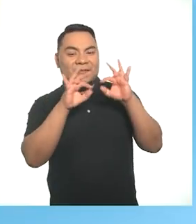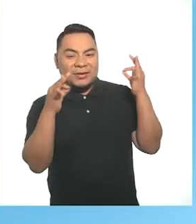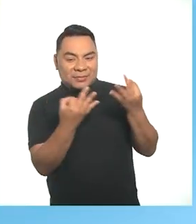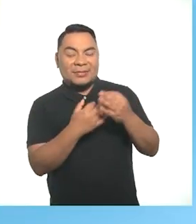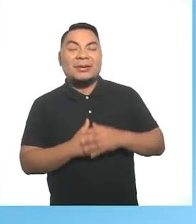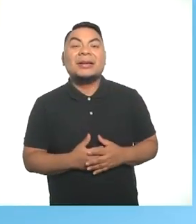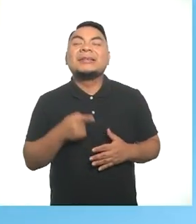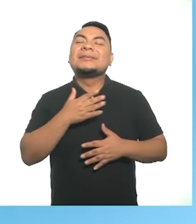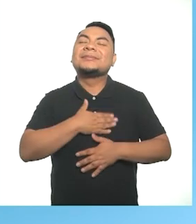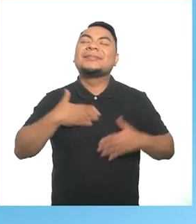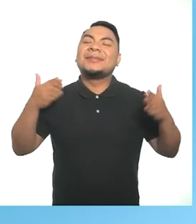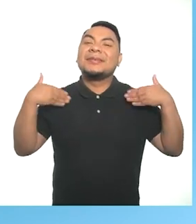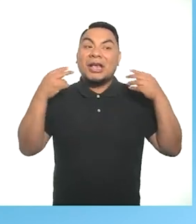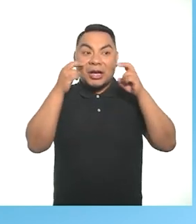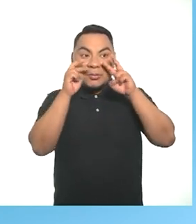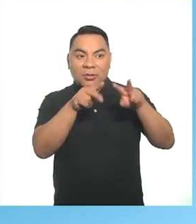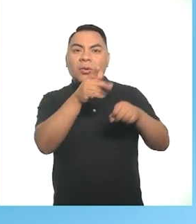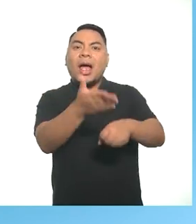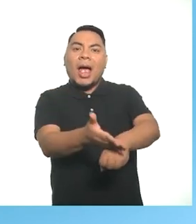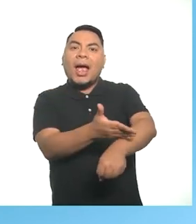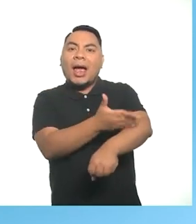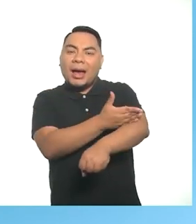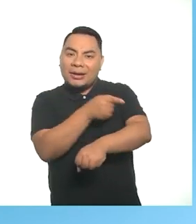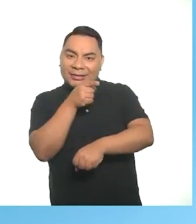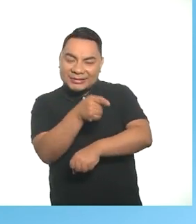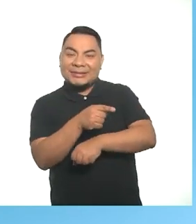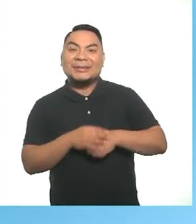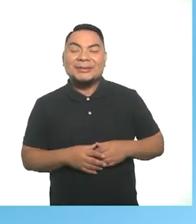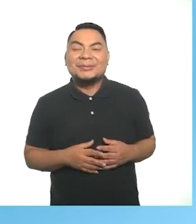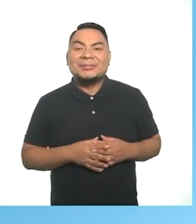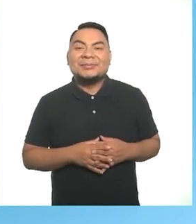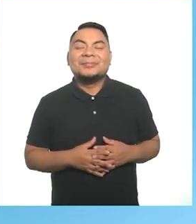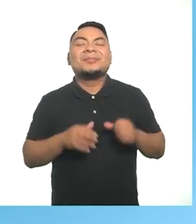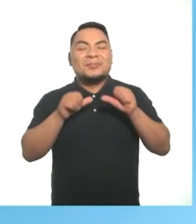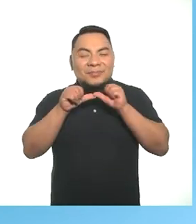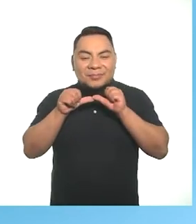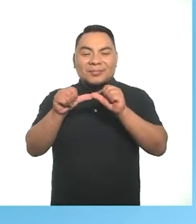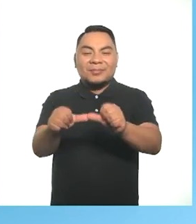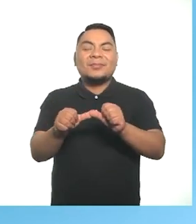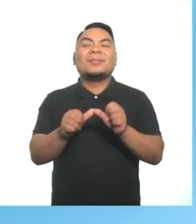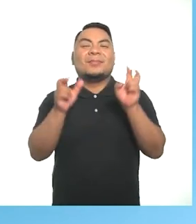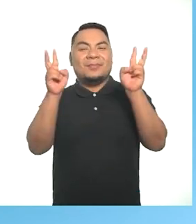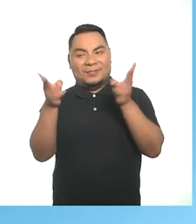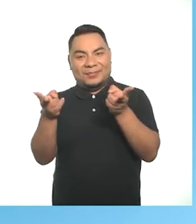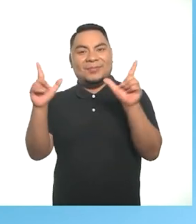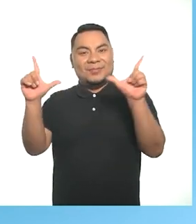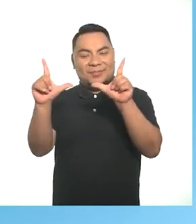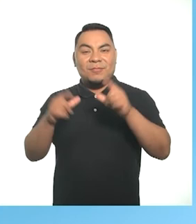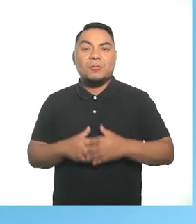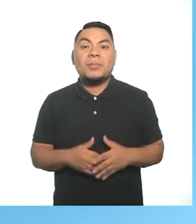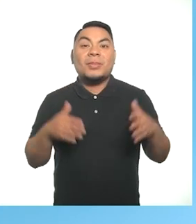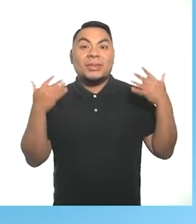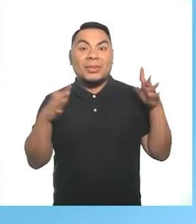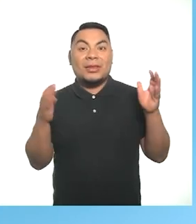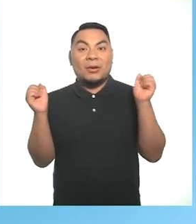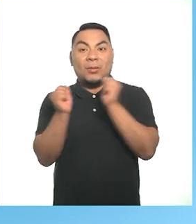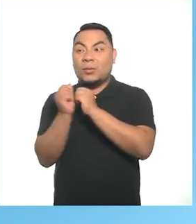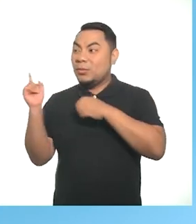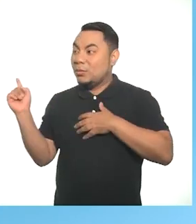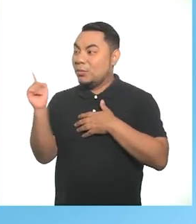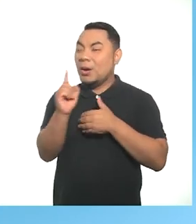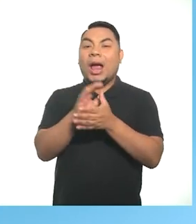¡Perfecto, familias! ¡Qué alegría observar sus avances! Continuemos con el programa. Ya está